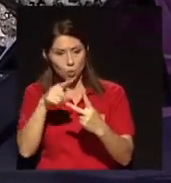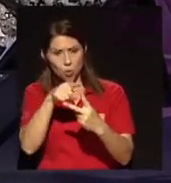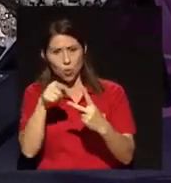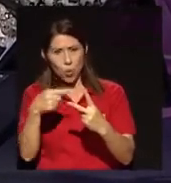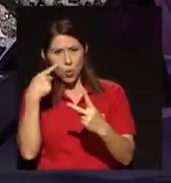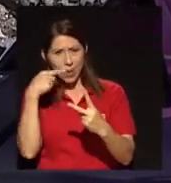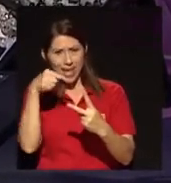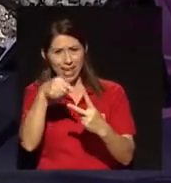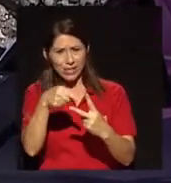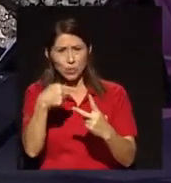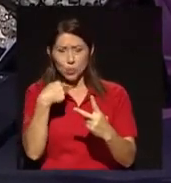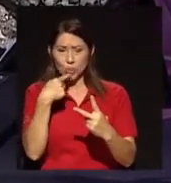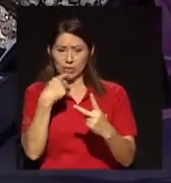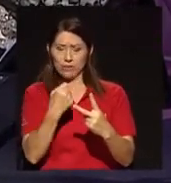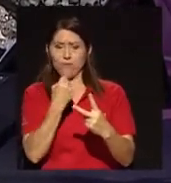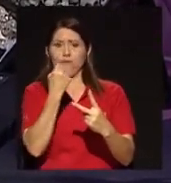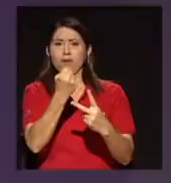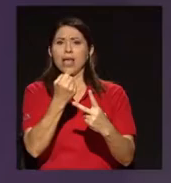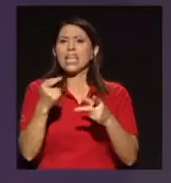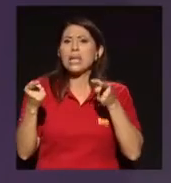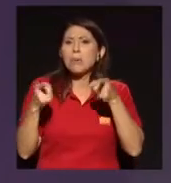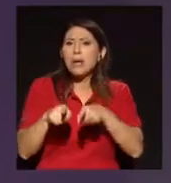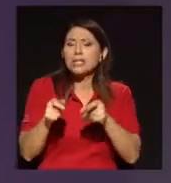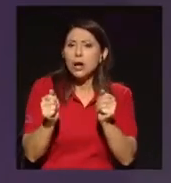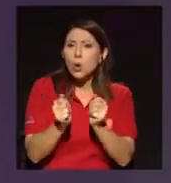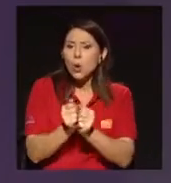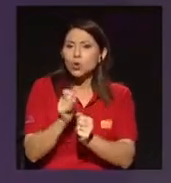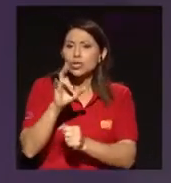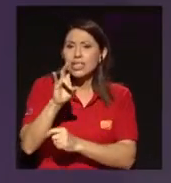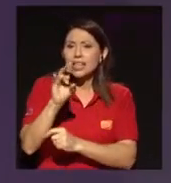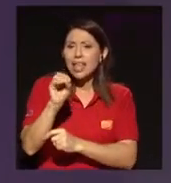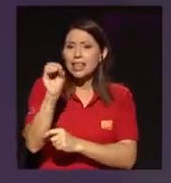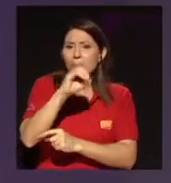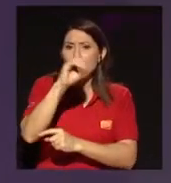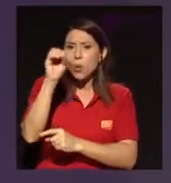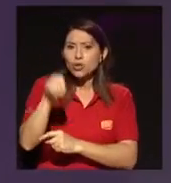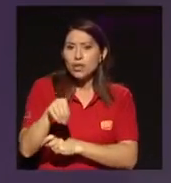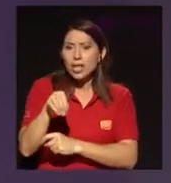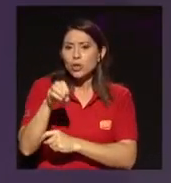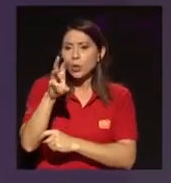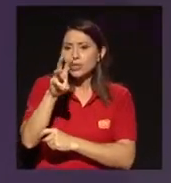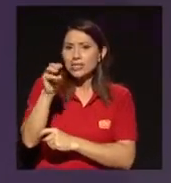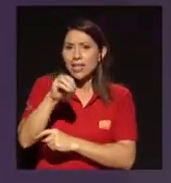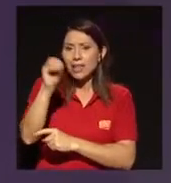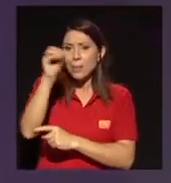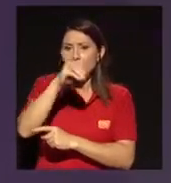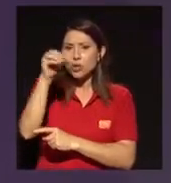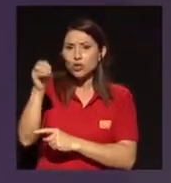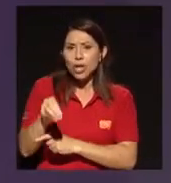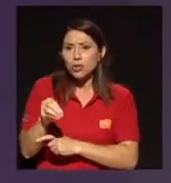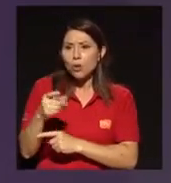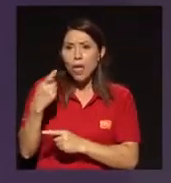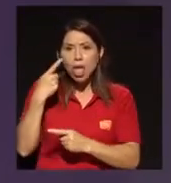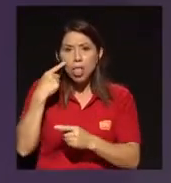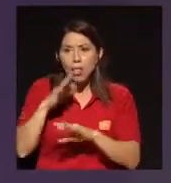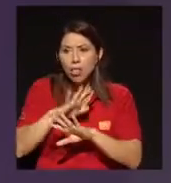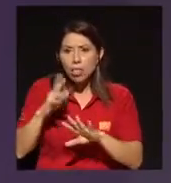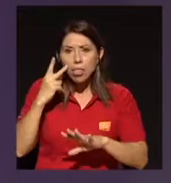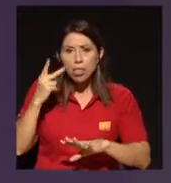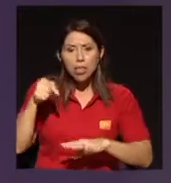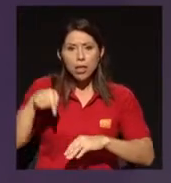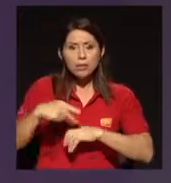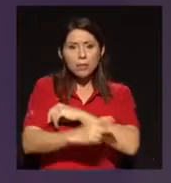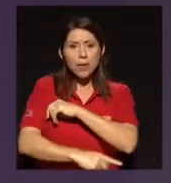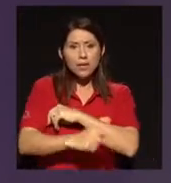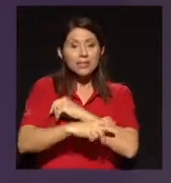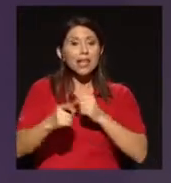pasa con el 70%? ¿Qué pasa con el 60% invisibilizados en este país? Entonces, la realidad de